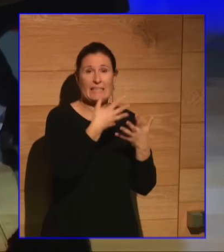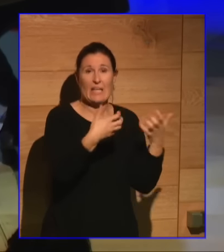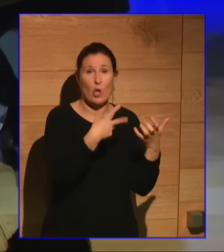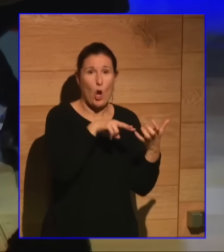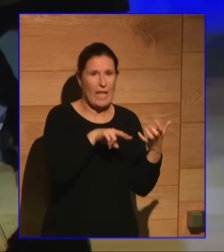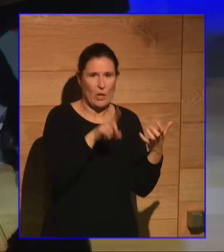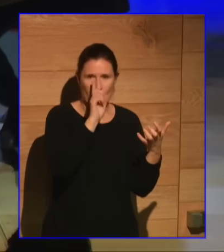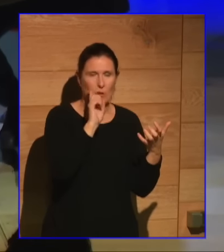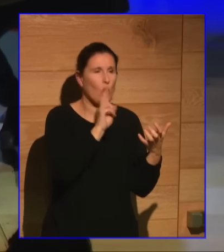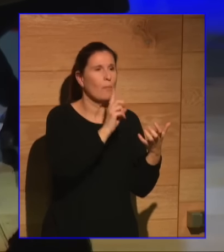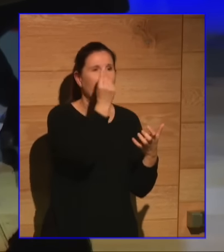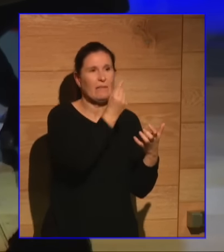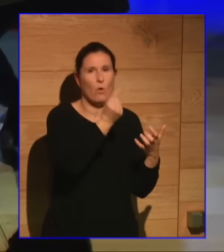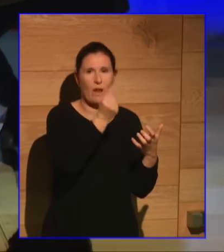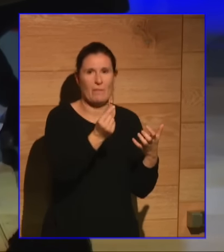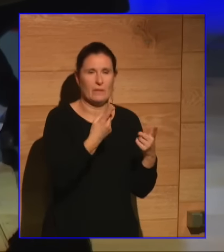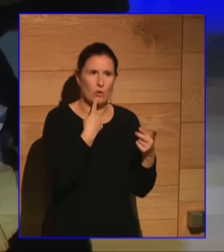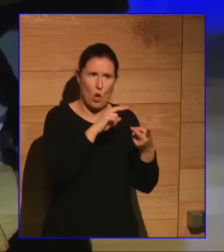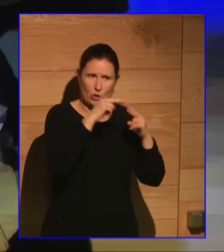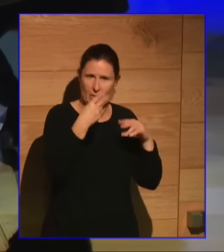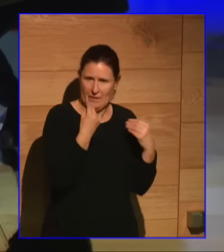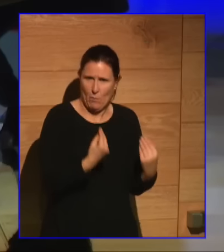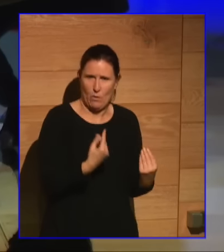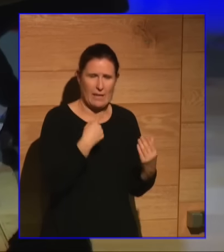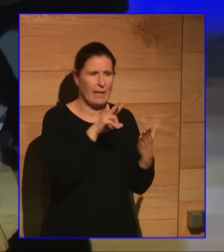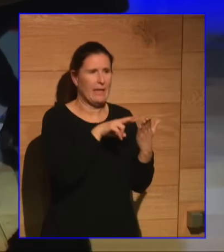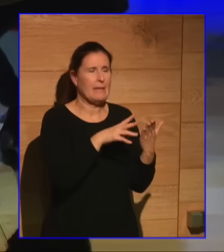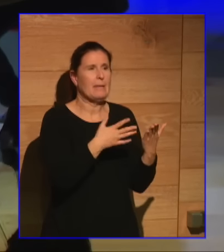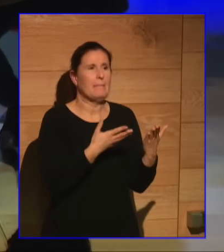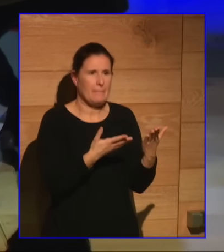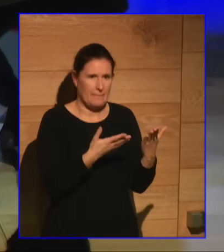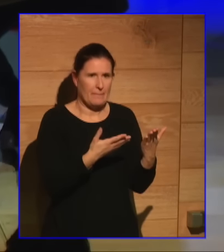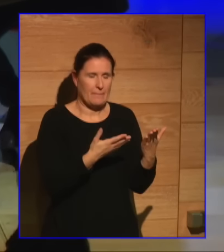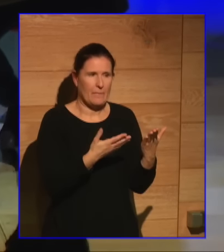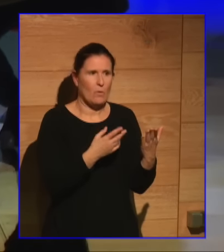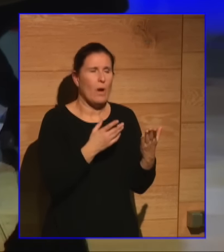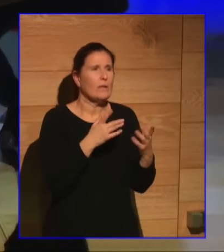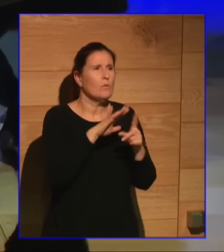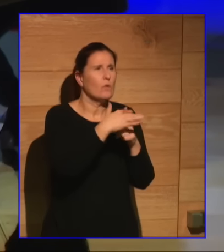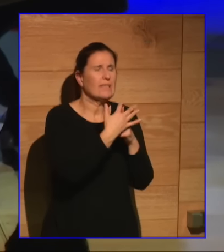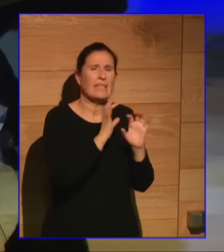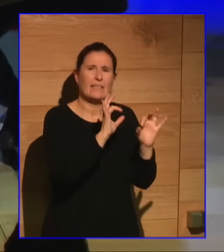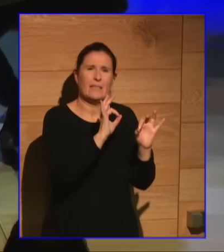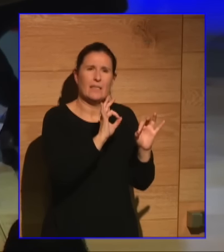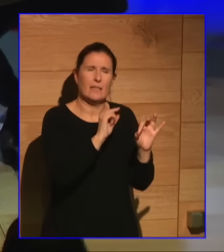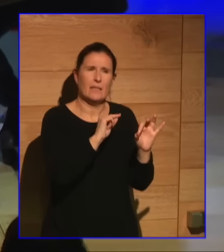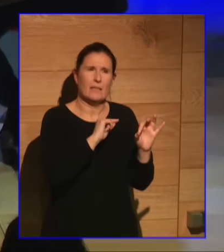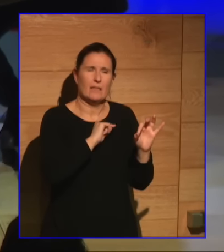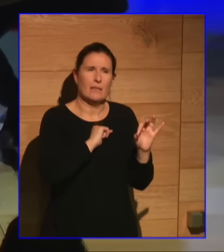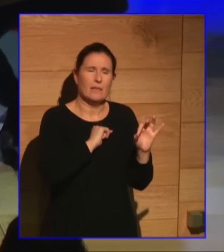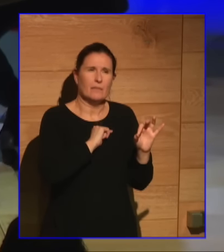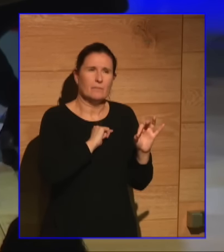ven es los dibujos, y es verdad que los interpreta, que dice solé, chapo. Así que hay momentos como de un sentimentalismo que no acaba